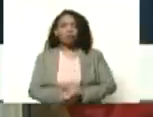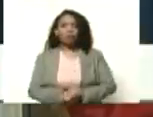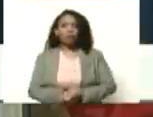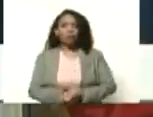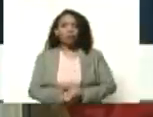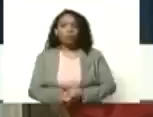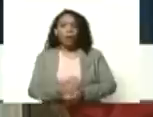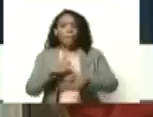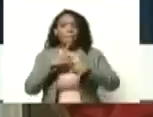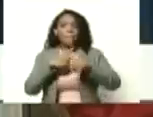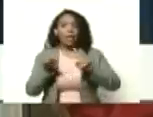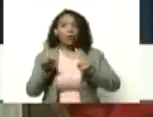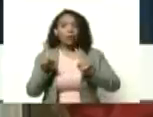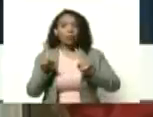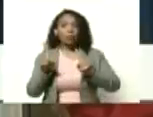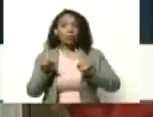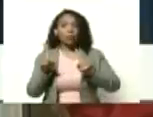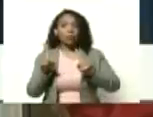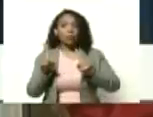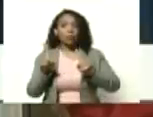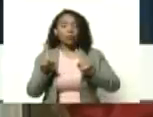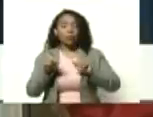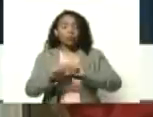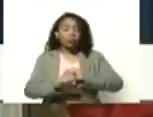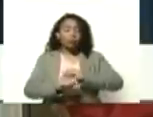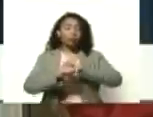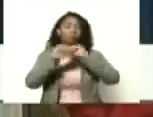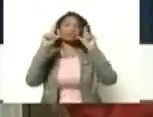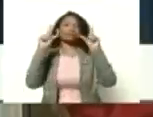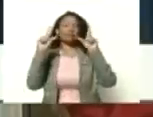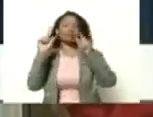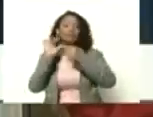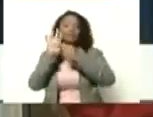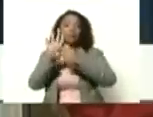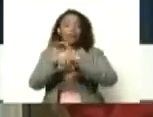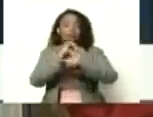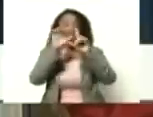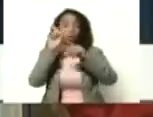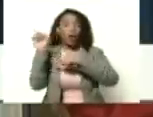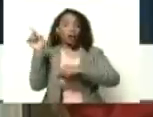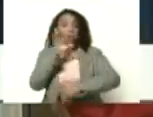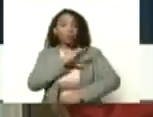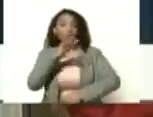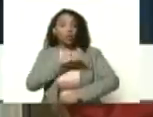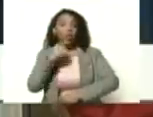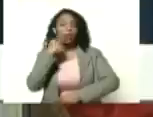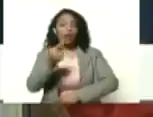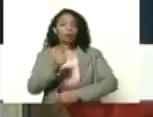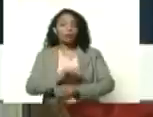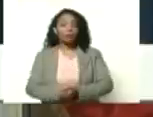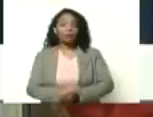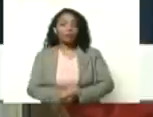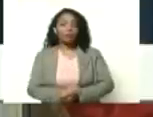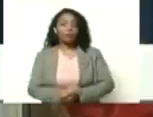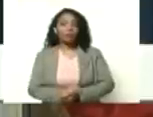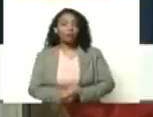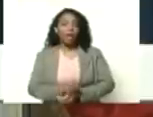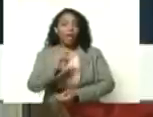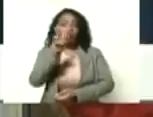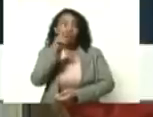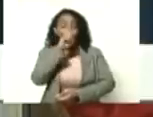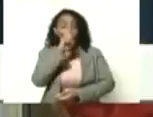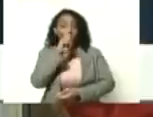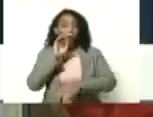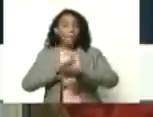pero es increíble revelar y ver que este señor dijera que a 2 años del